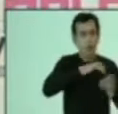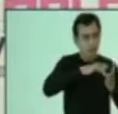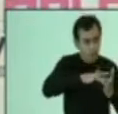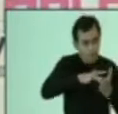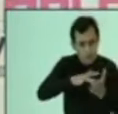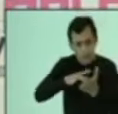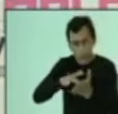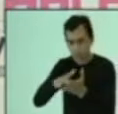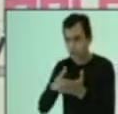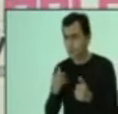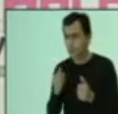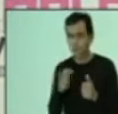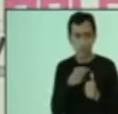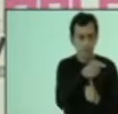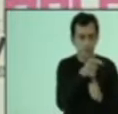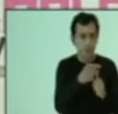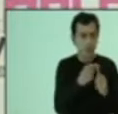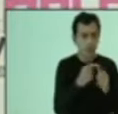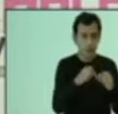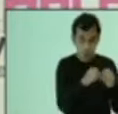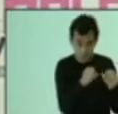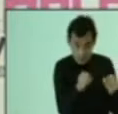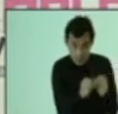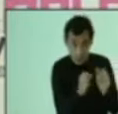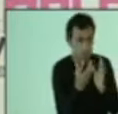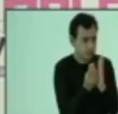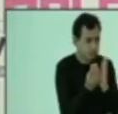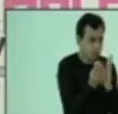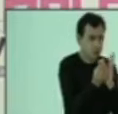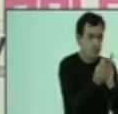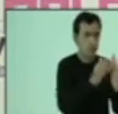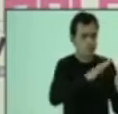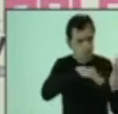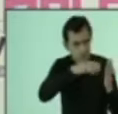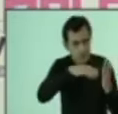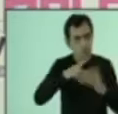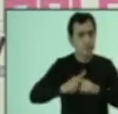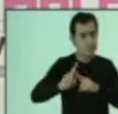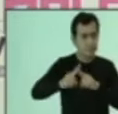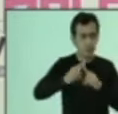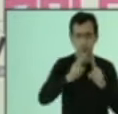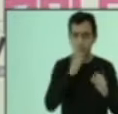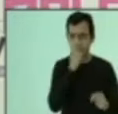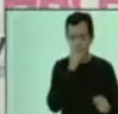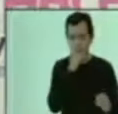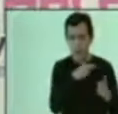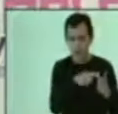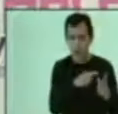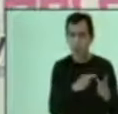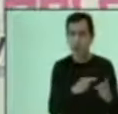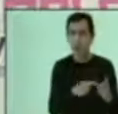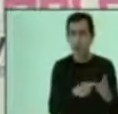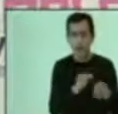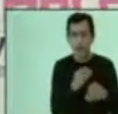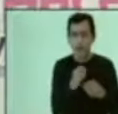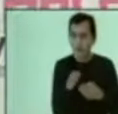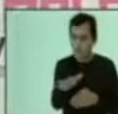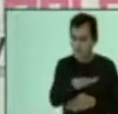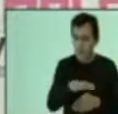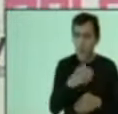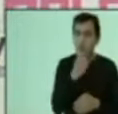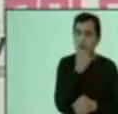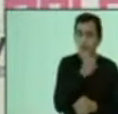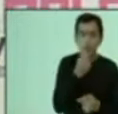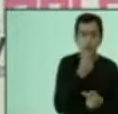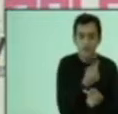con mejoramiento y atención a sus instalaciones. Así también se buscará incrementar el otorgamiento de becas a